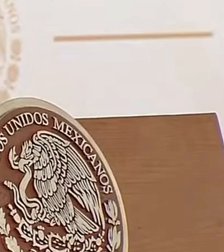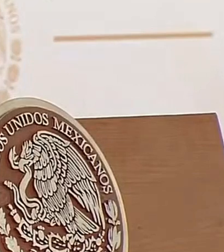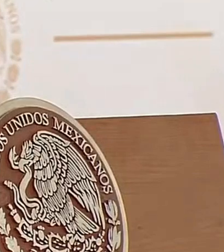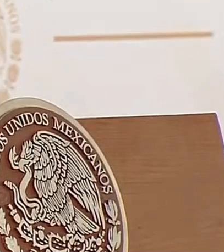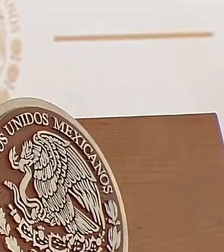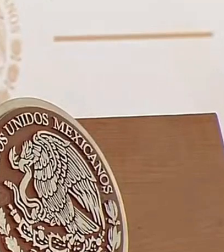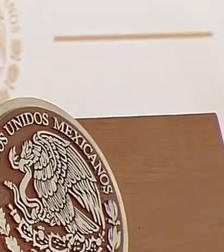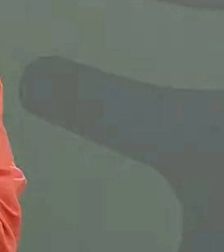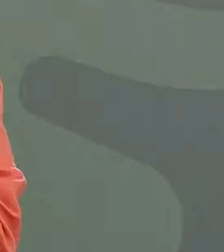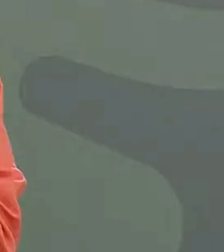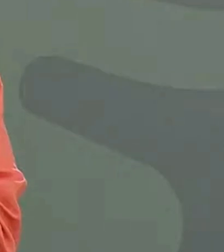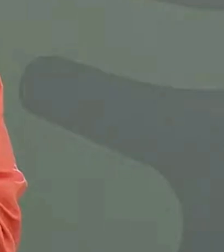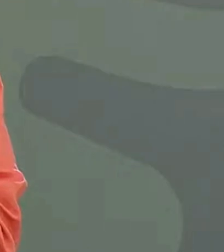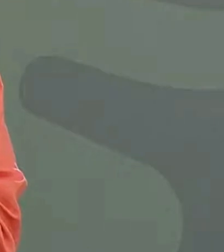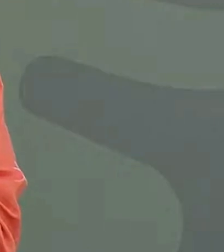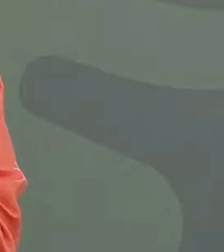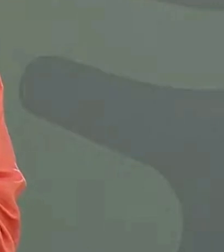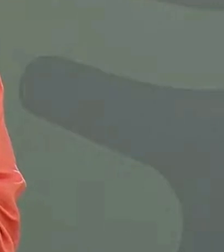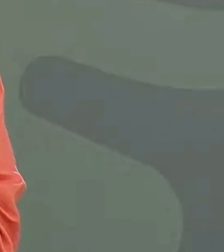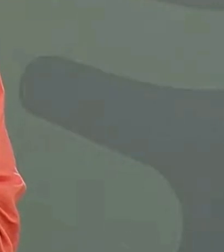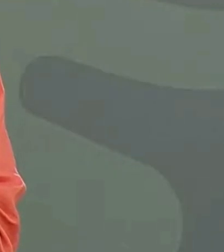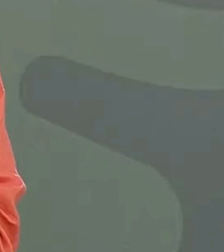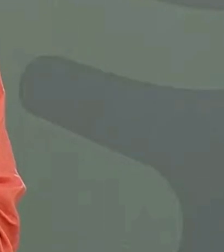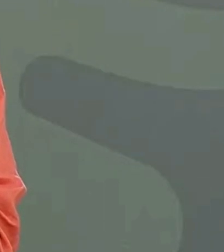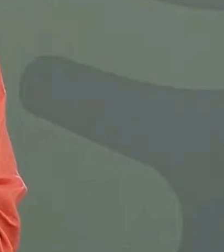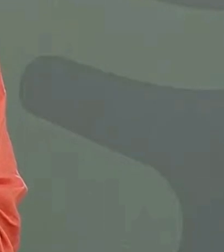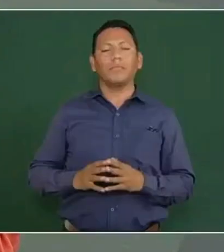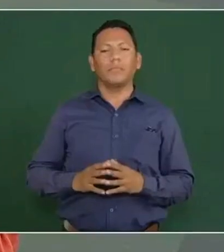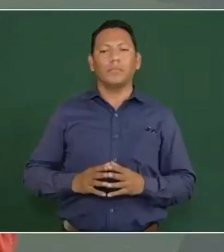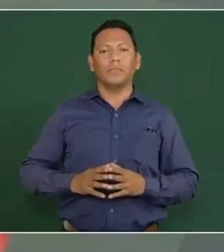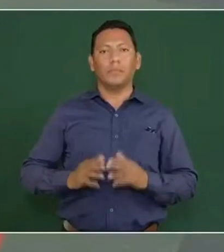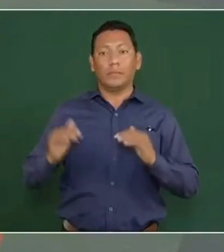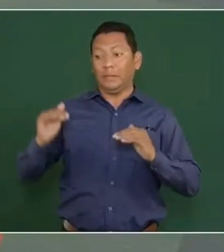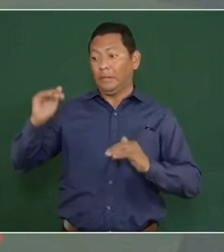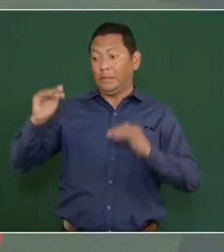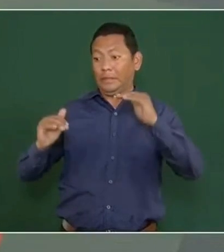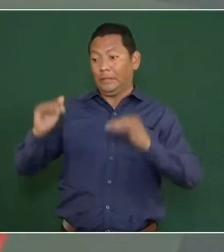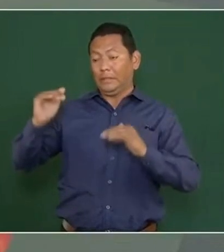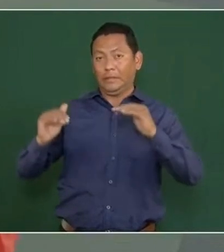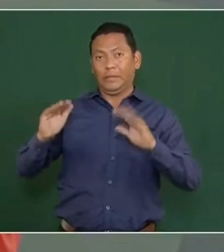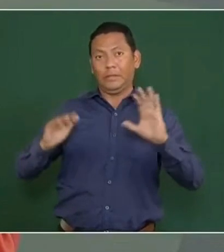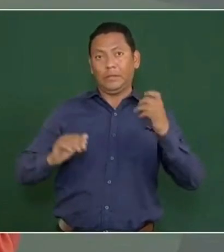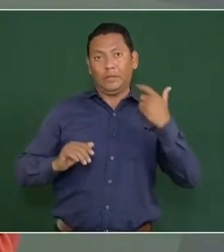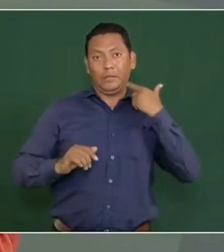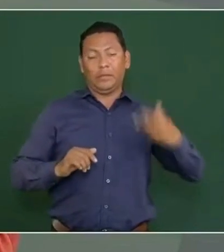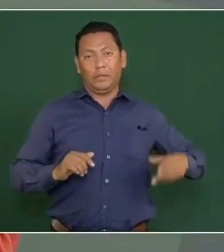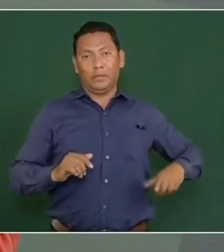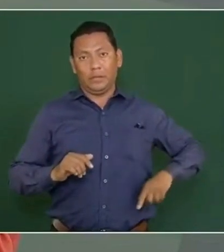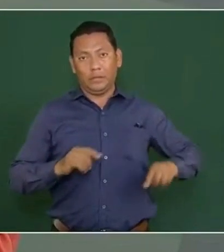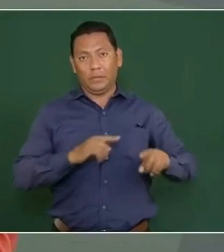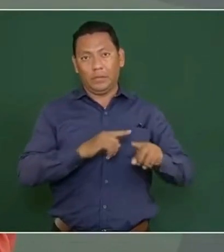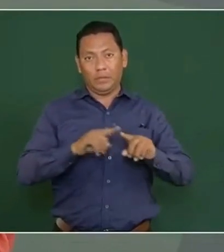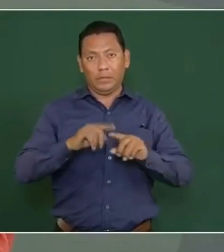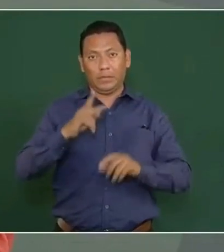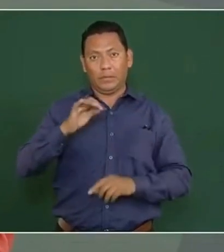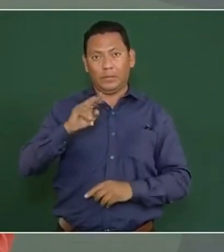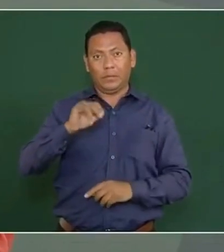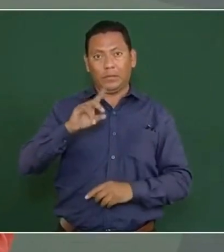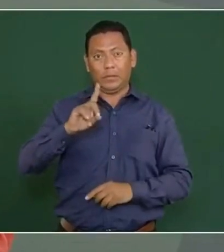que existen desde el gobierno del presidente Kennedy y de la Alianza para el Progreso. No ha habido un